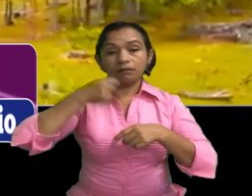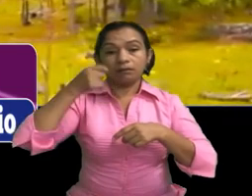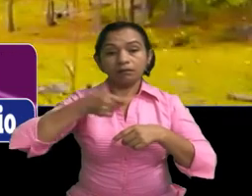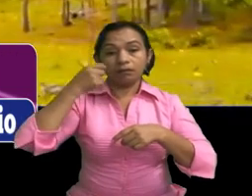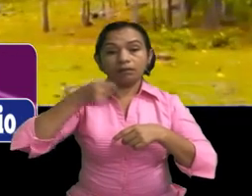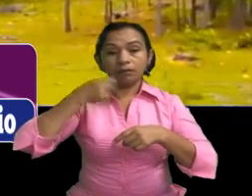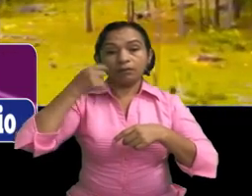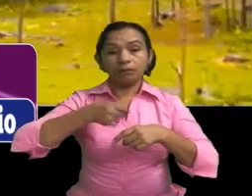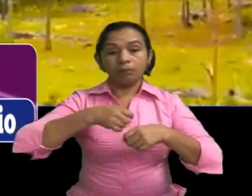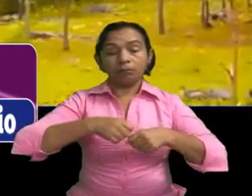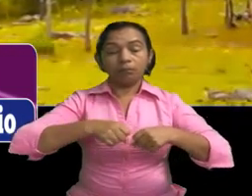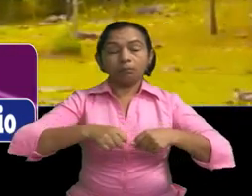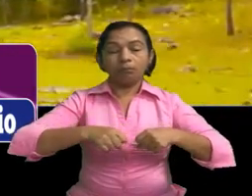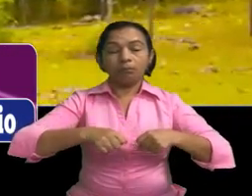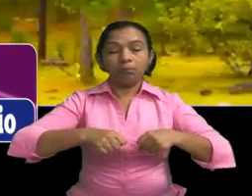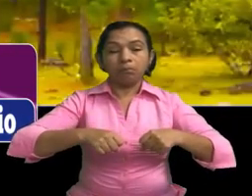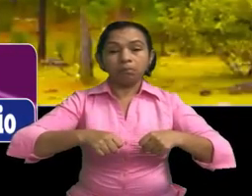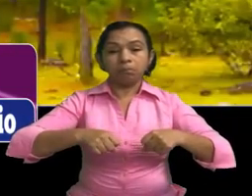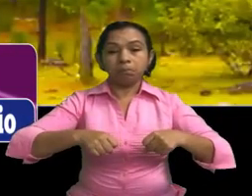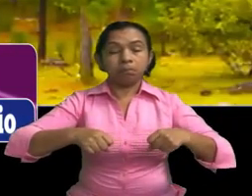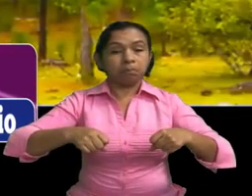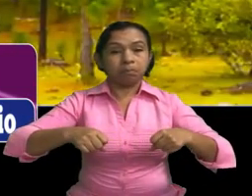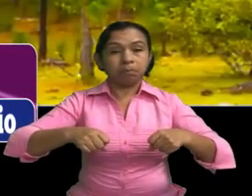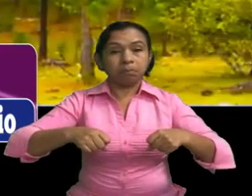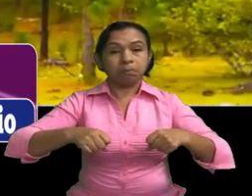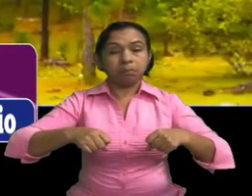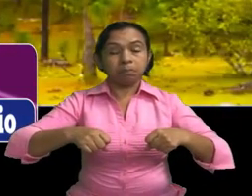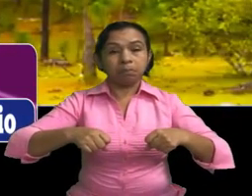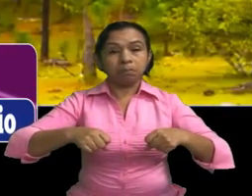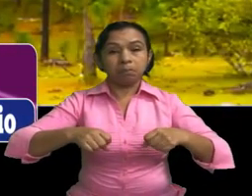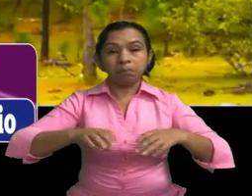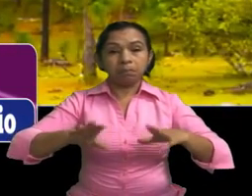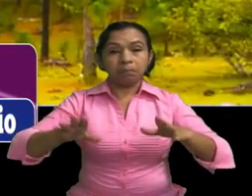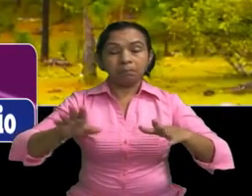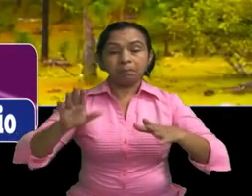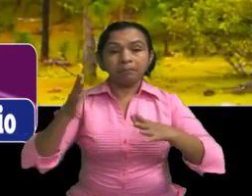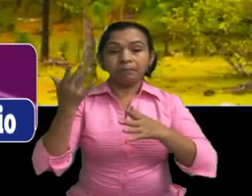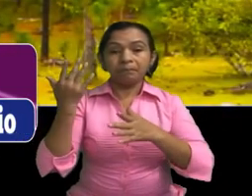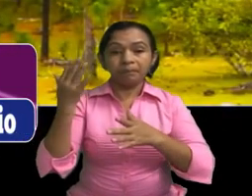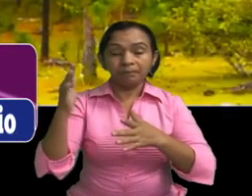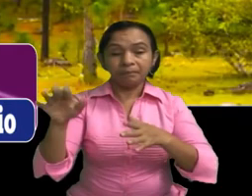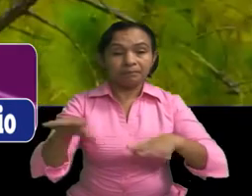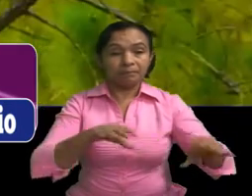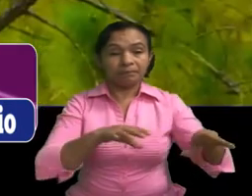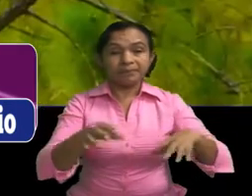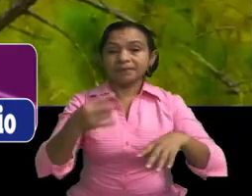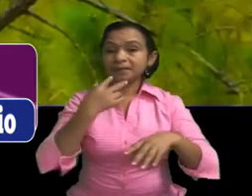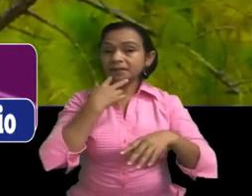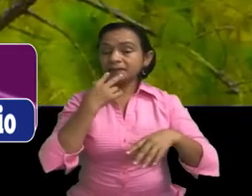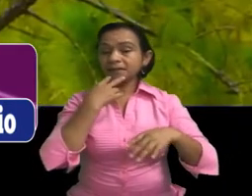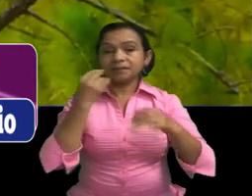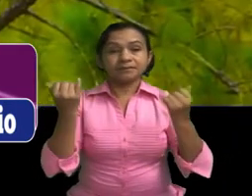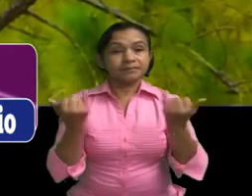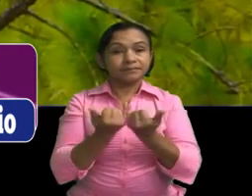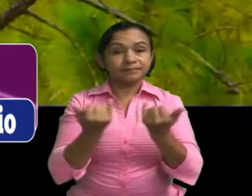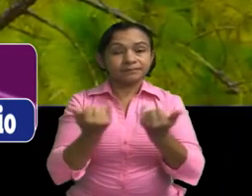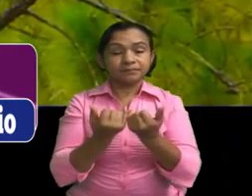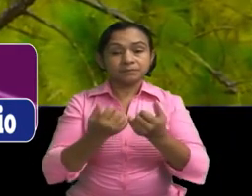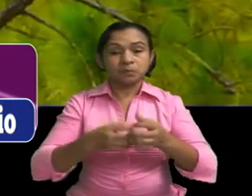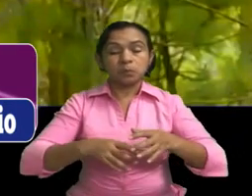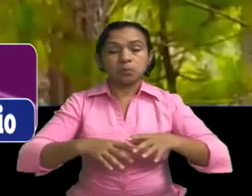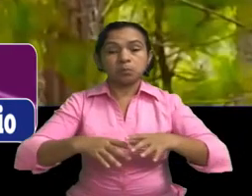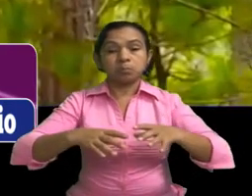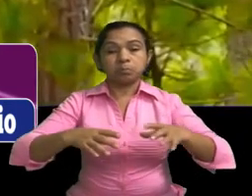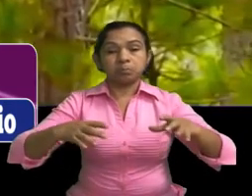ser humano solo se engorda y está ahí, entonces sin moverse, sin hacer ninguna actividad, entonces igual va a crecer y